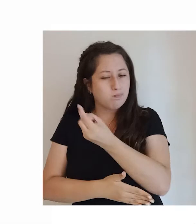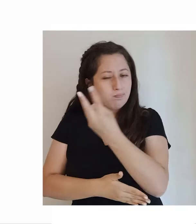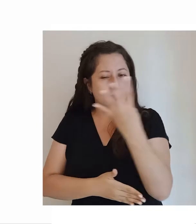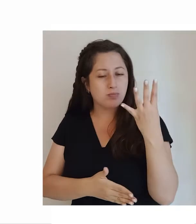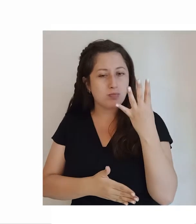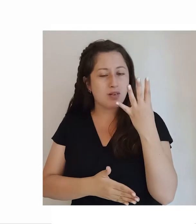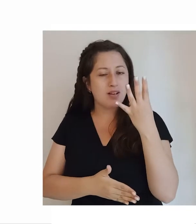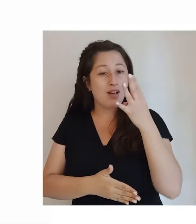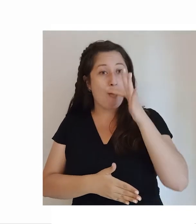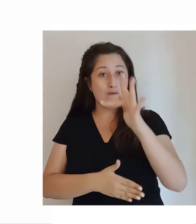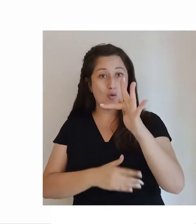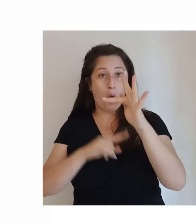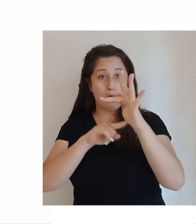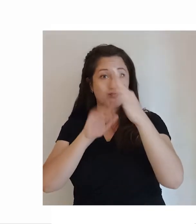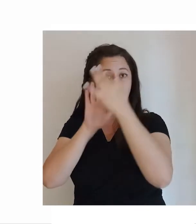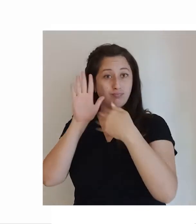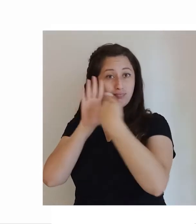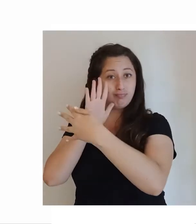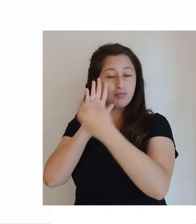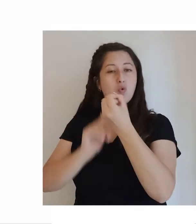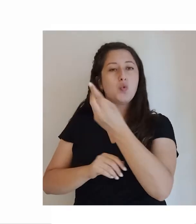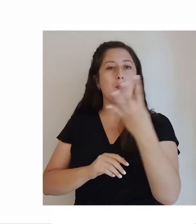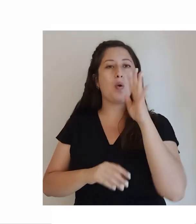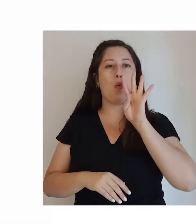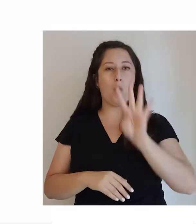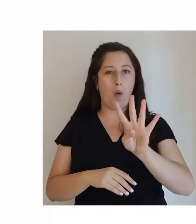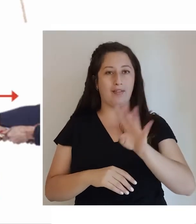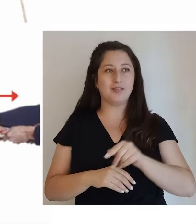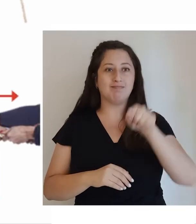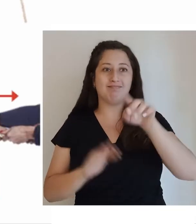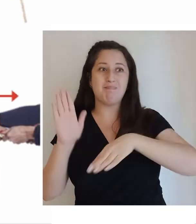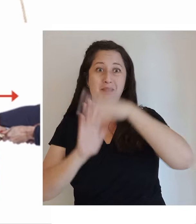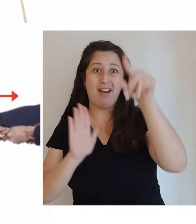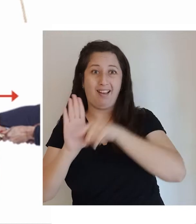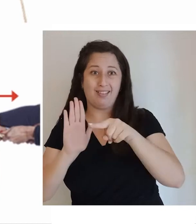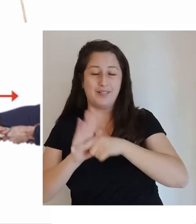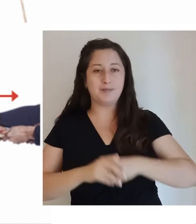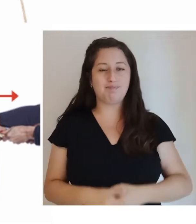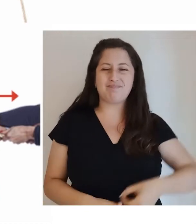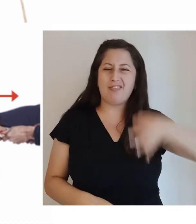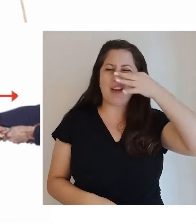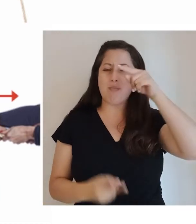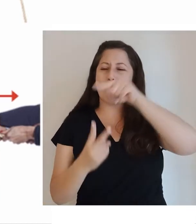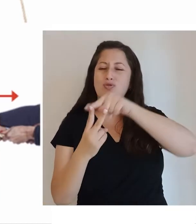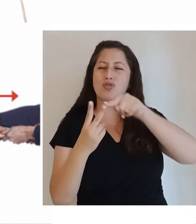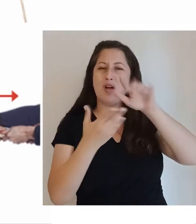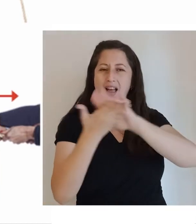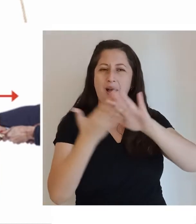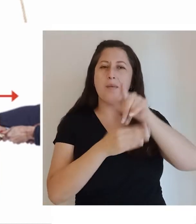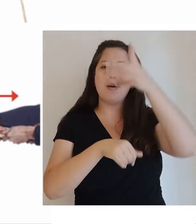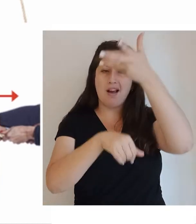de electronegatividad para el flúor es de 4. Analicemos dos casos donde